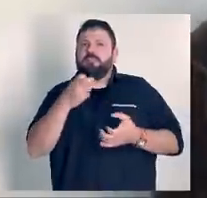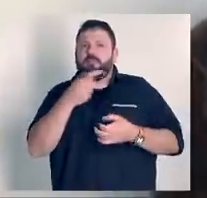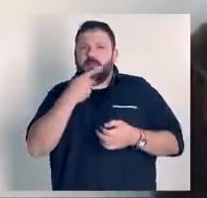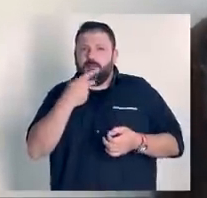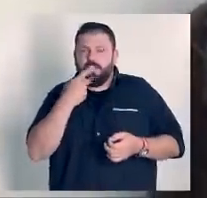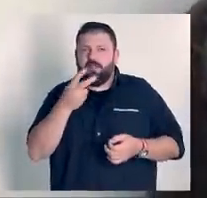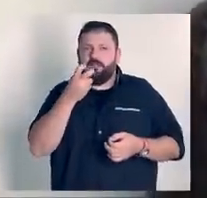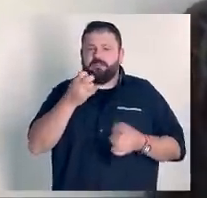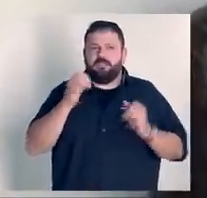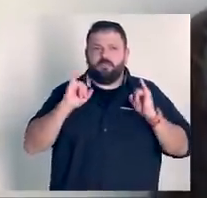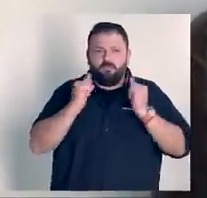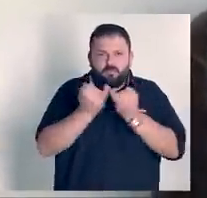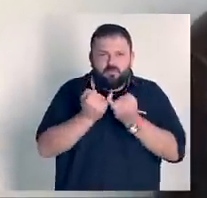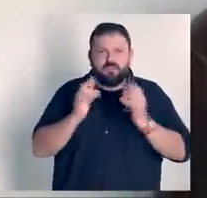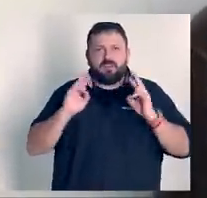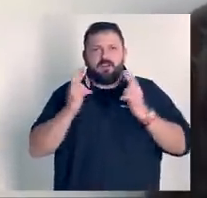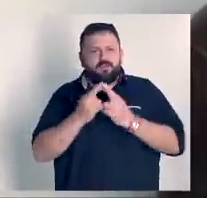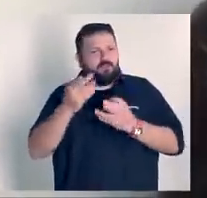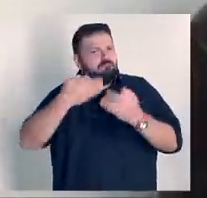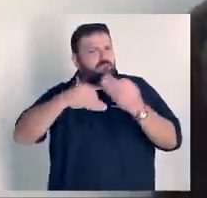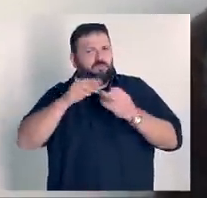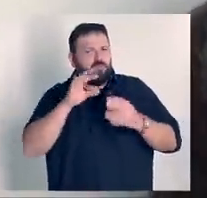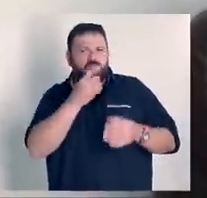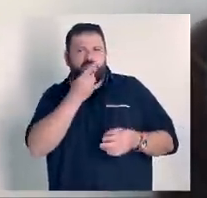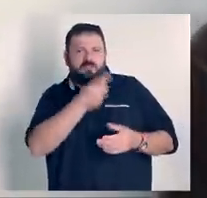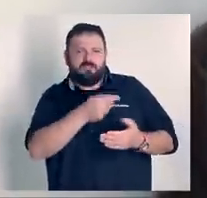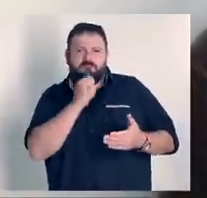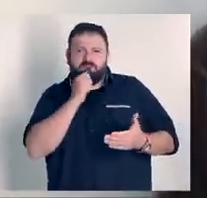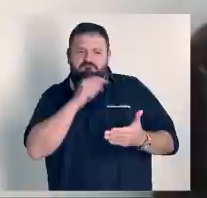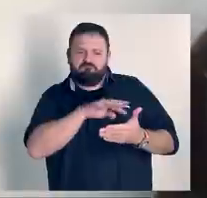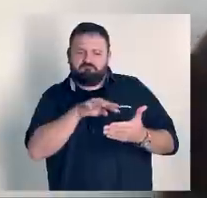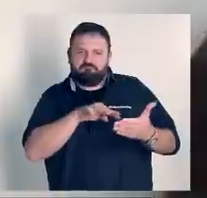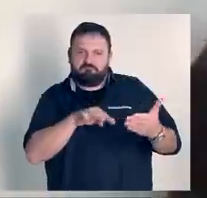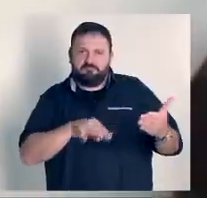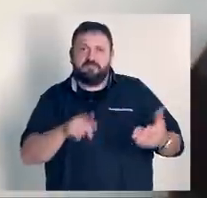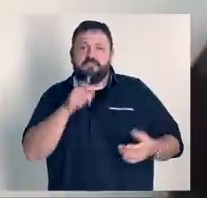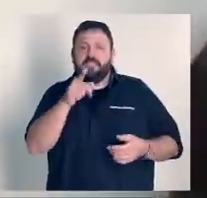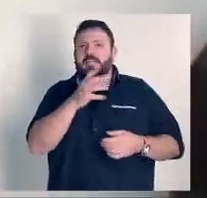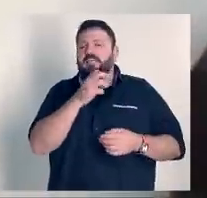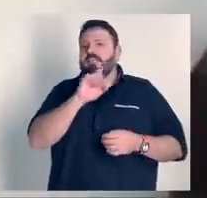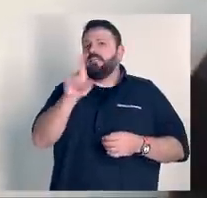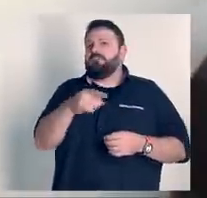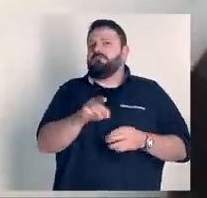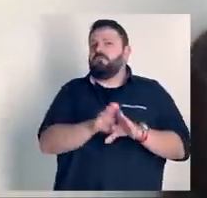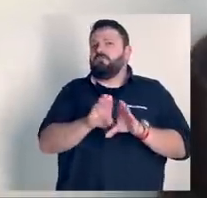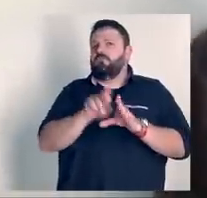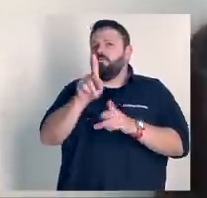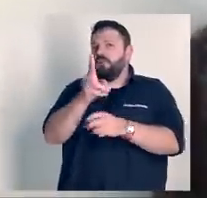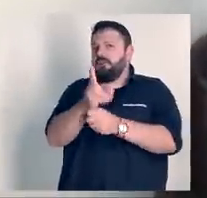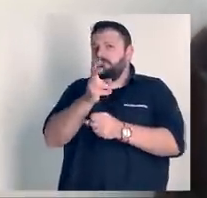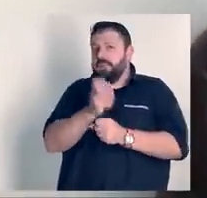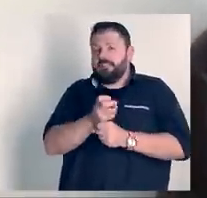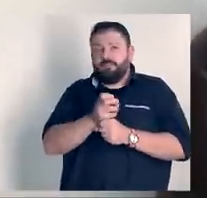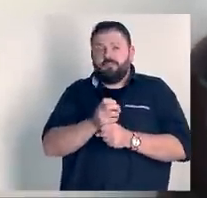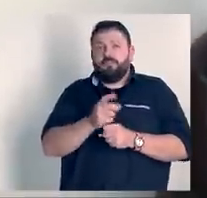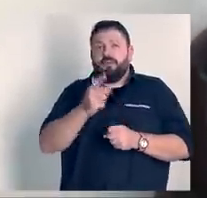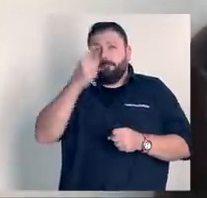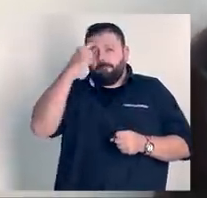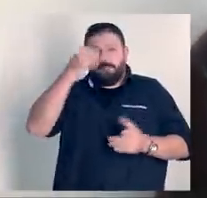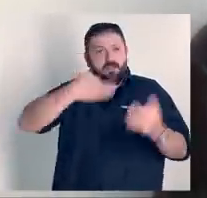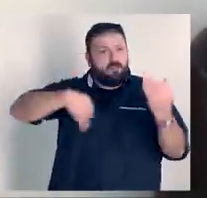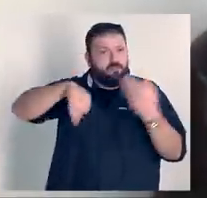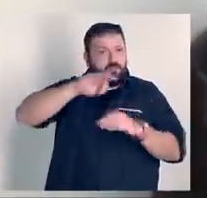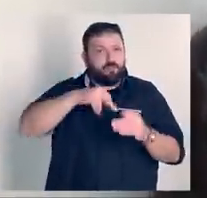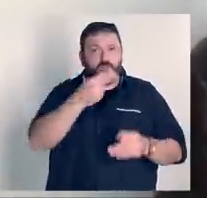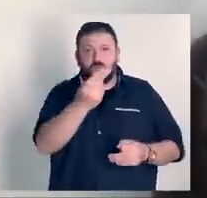platicando en estas juntas. Y esta es simplemente una invitación a todos ustedes para que se conecten a este maratón, que va a